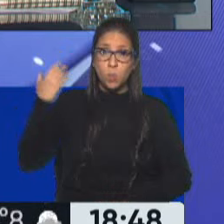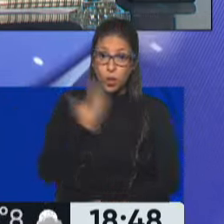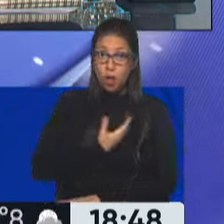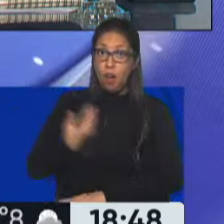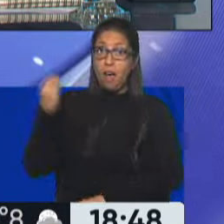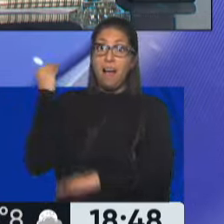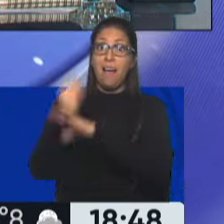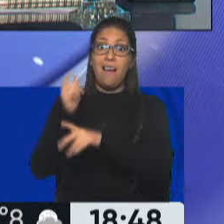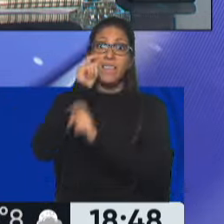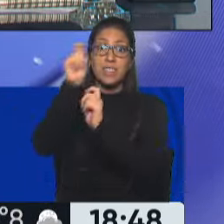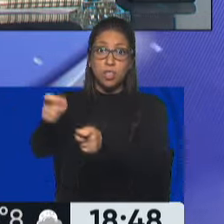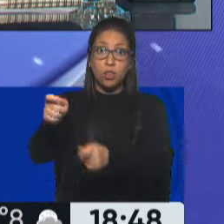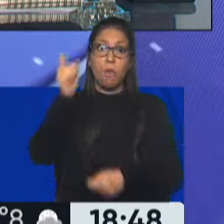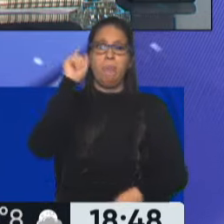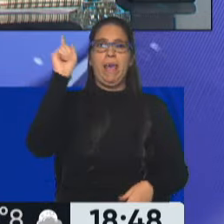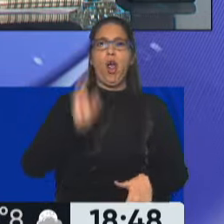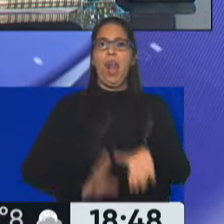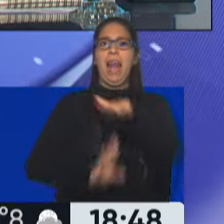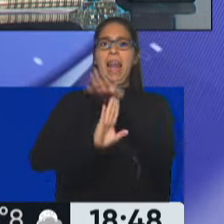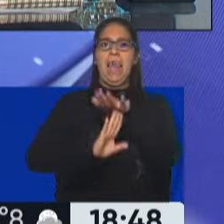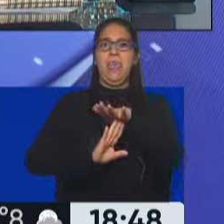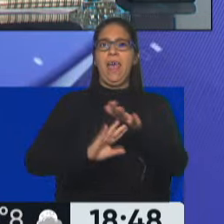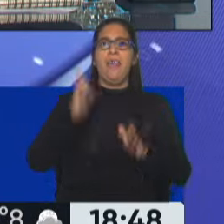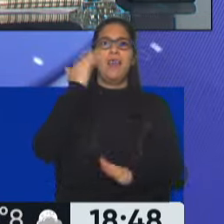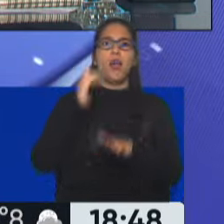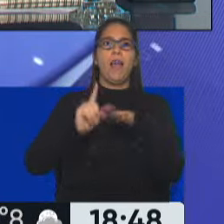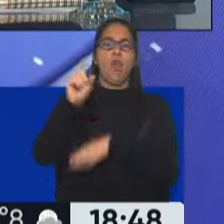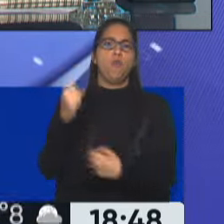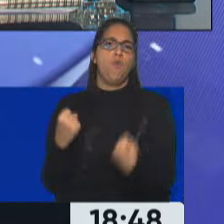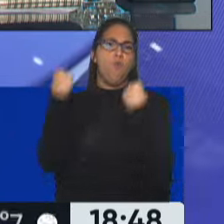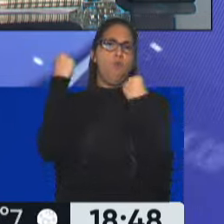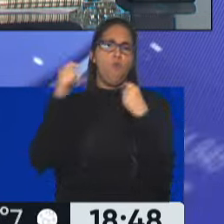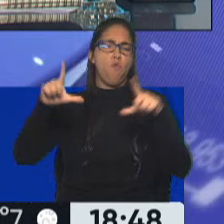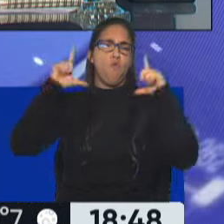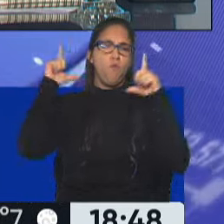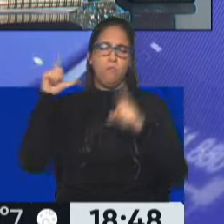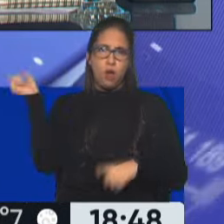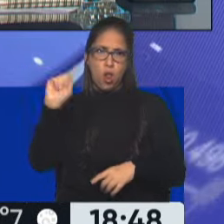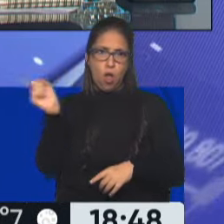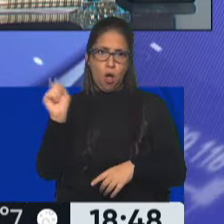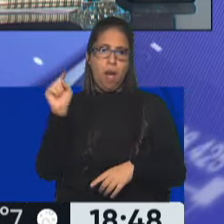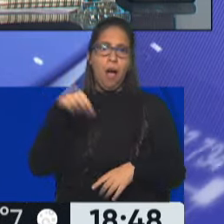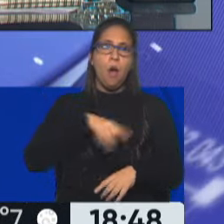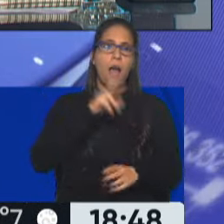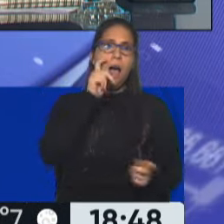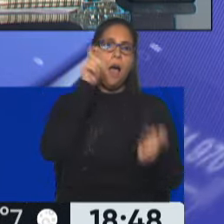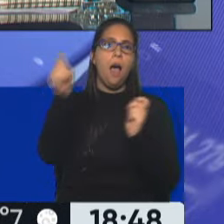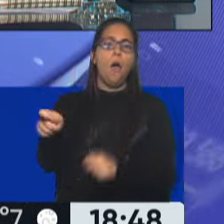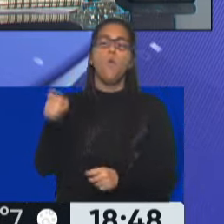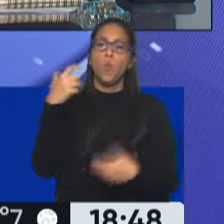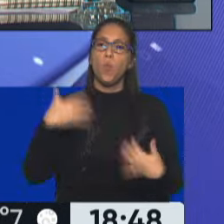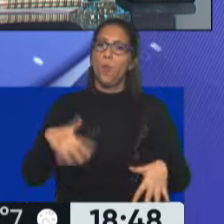Putin, pero que además no era el líder norcoreano, tal Kim Jong-un, quien gobernaba en ese momento. Así que, bueno, por un lado, esta visita histórica